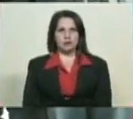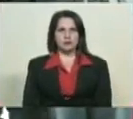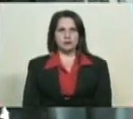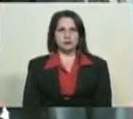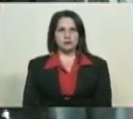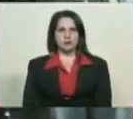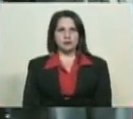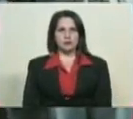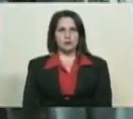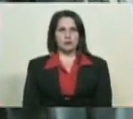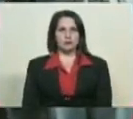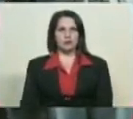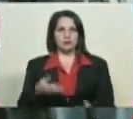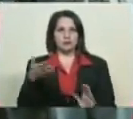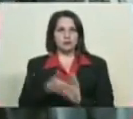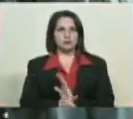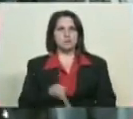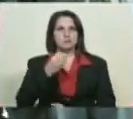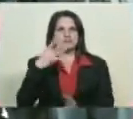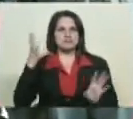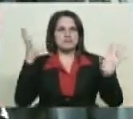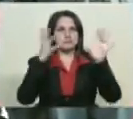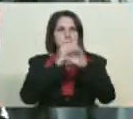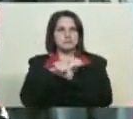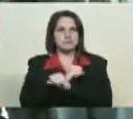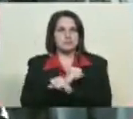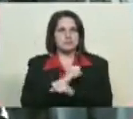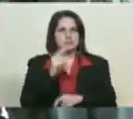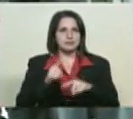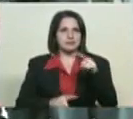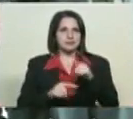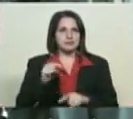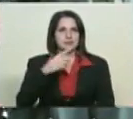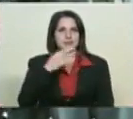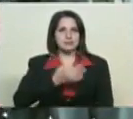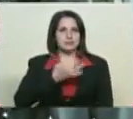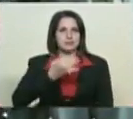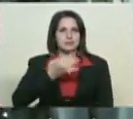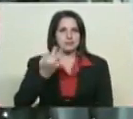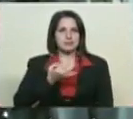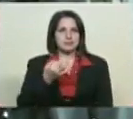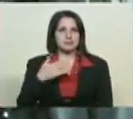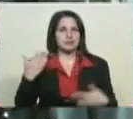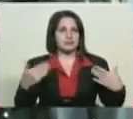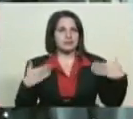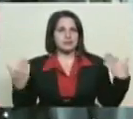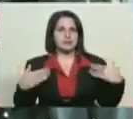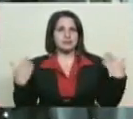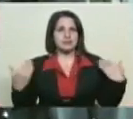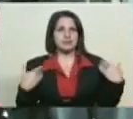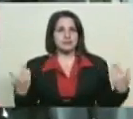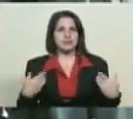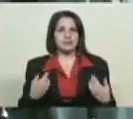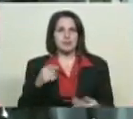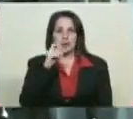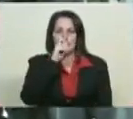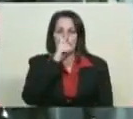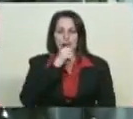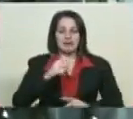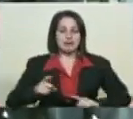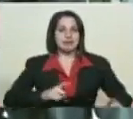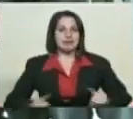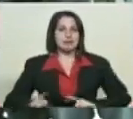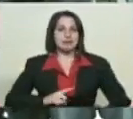Muy buenas noches a todo el pueblo de Venezuela. Verdad, estamos muy contentos de la